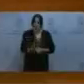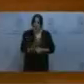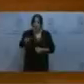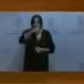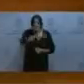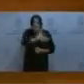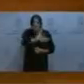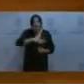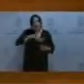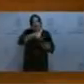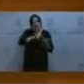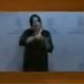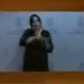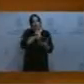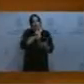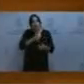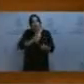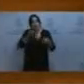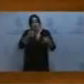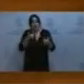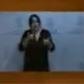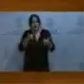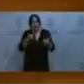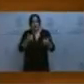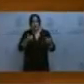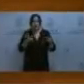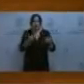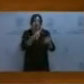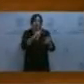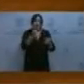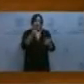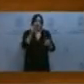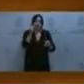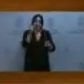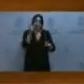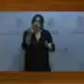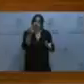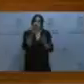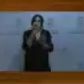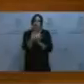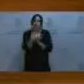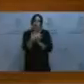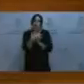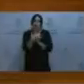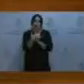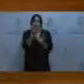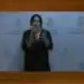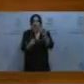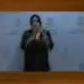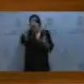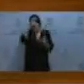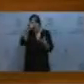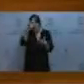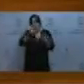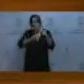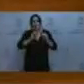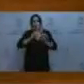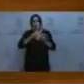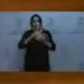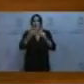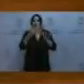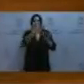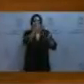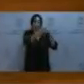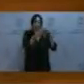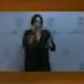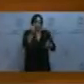exigir un mayor compromiso. Debe ser consciente de la situación en que se encuentran los afectados y sus familias y, por